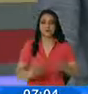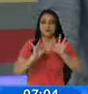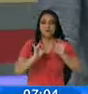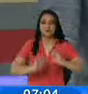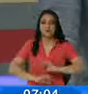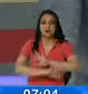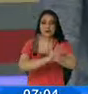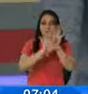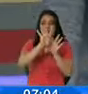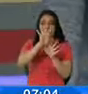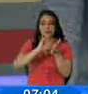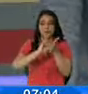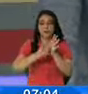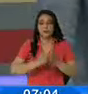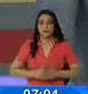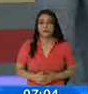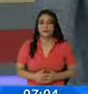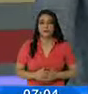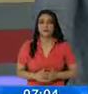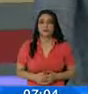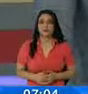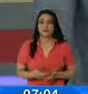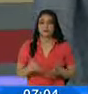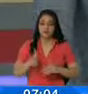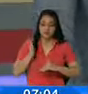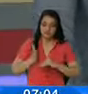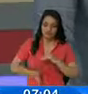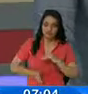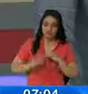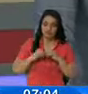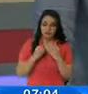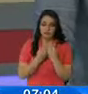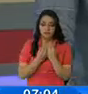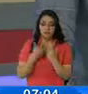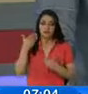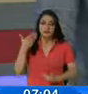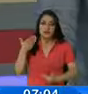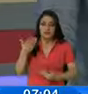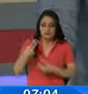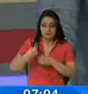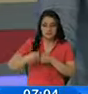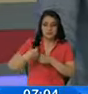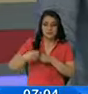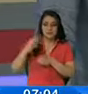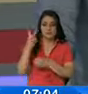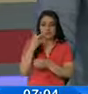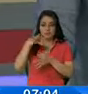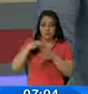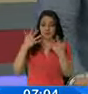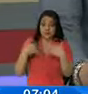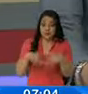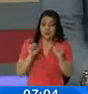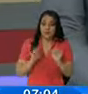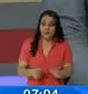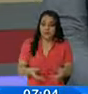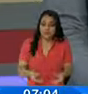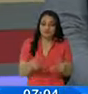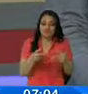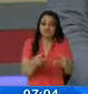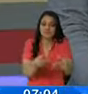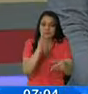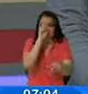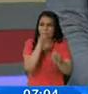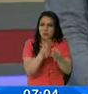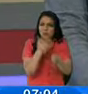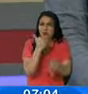la mañana con 4 minutos y transcurre el plazo para que organizaciones políticas que participaron en la segunda vuelta electoral puedan presentar impugnaciones